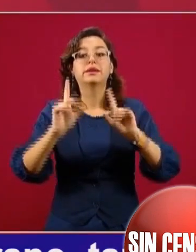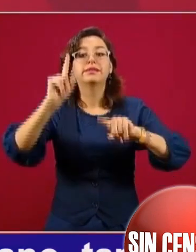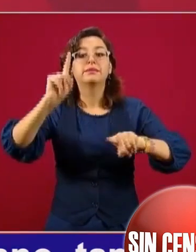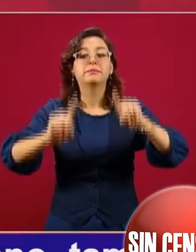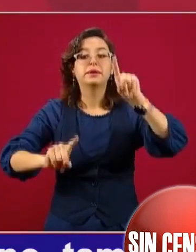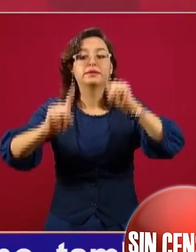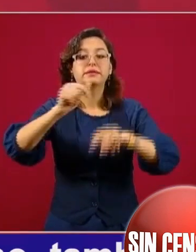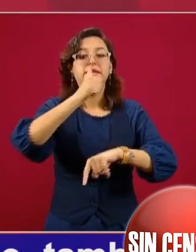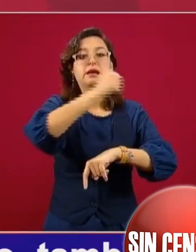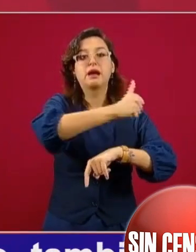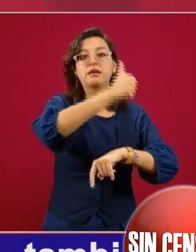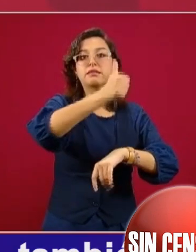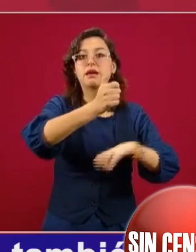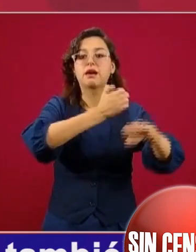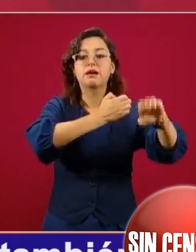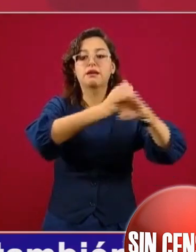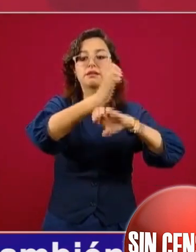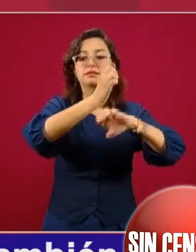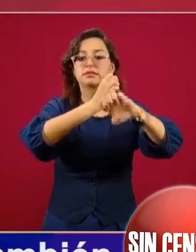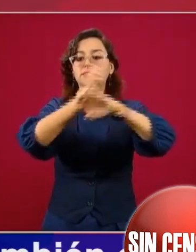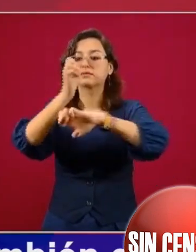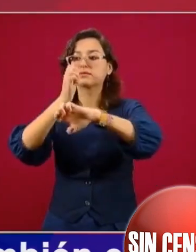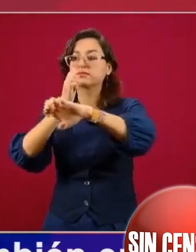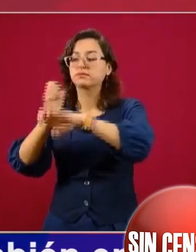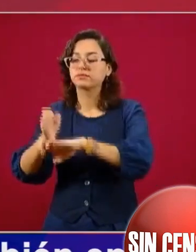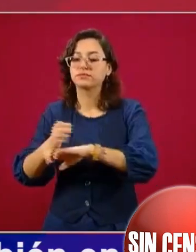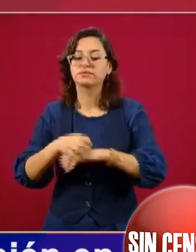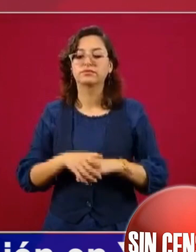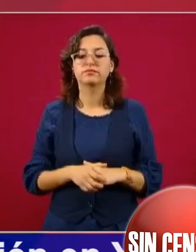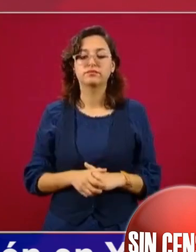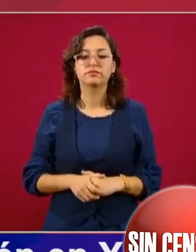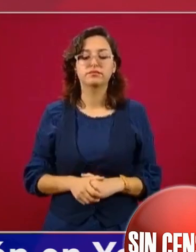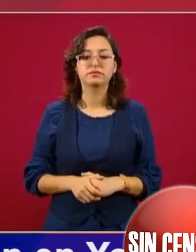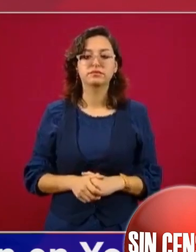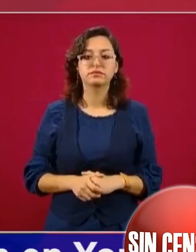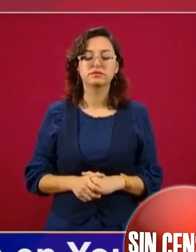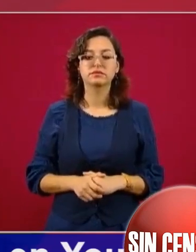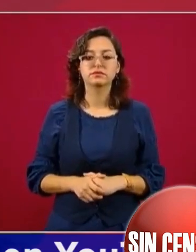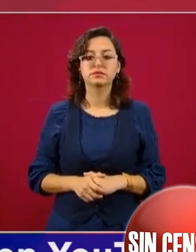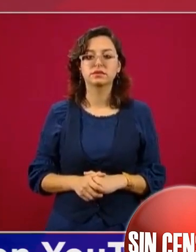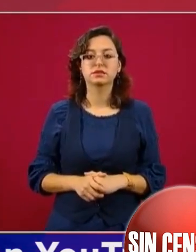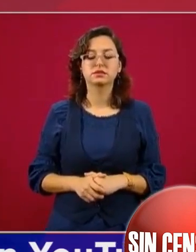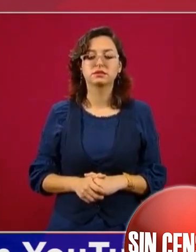del país, en cada estado del país.